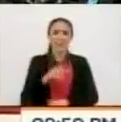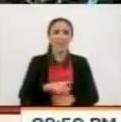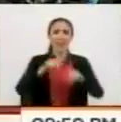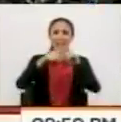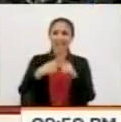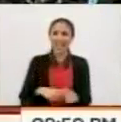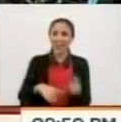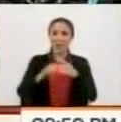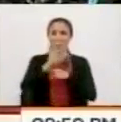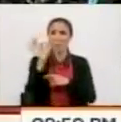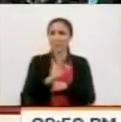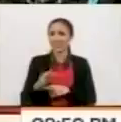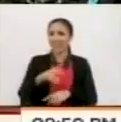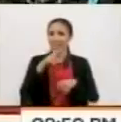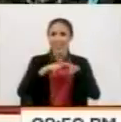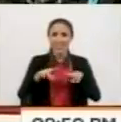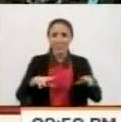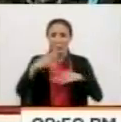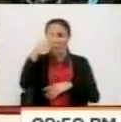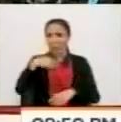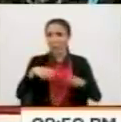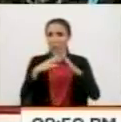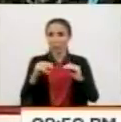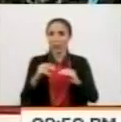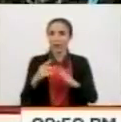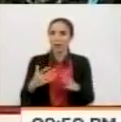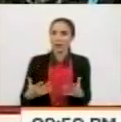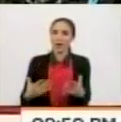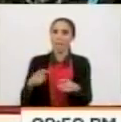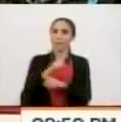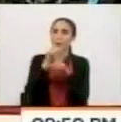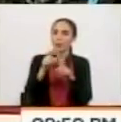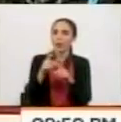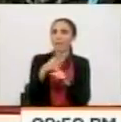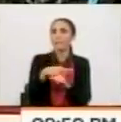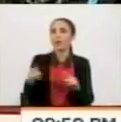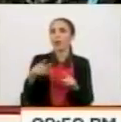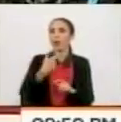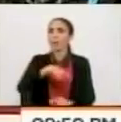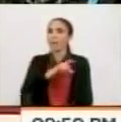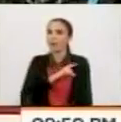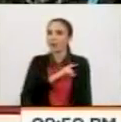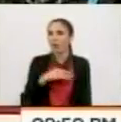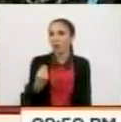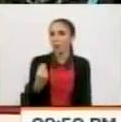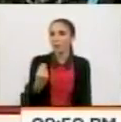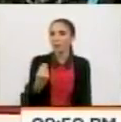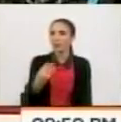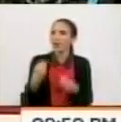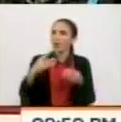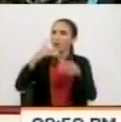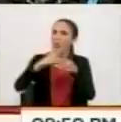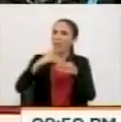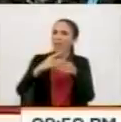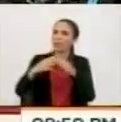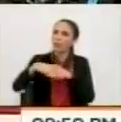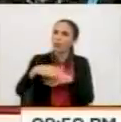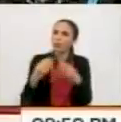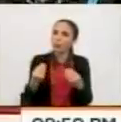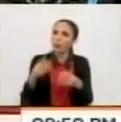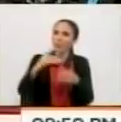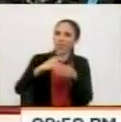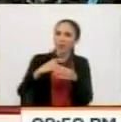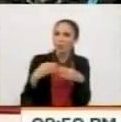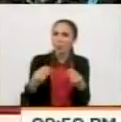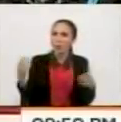es y cuando le dice de dónde es, que es de España, dice, no puede ser. ¿De dónde están sacando ustedes esos datos? ¿Cómo lo sacan? Ah, depende, ¿eh? ¿Cómo